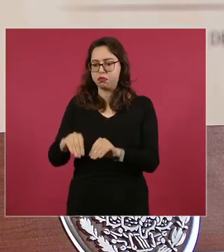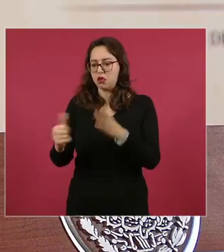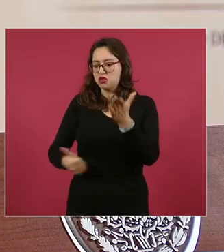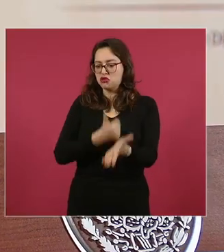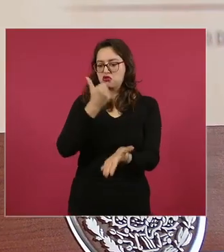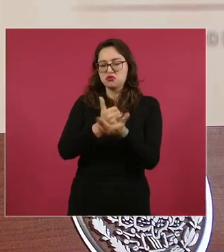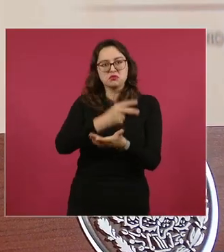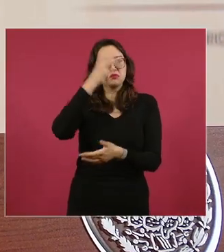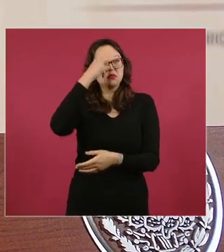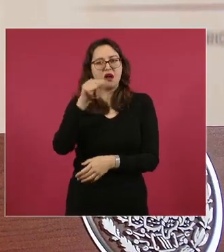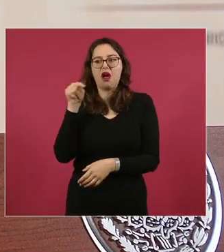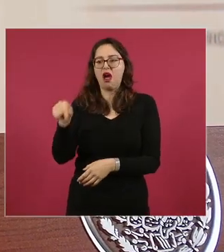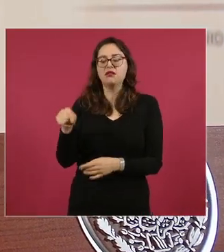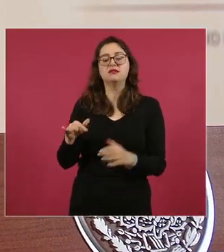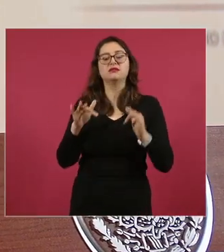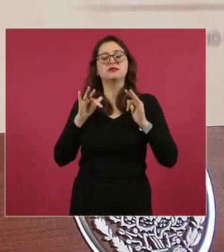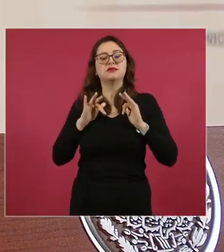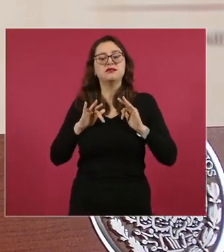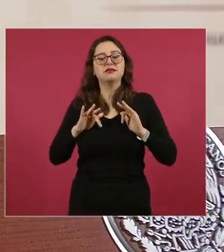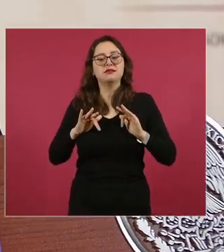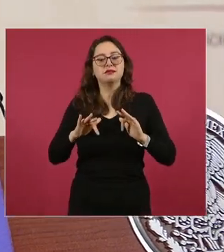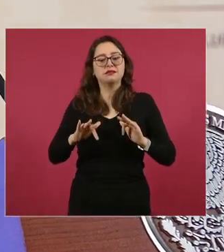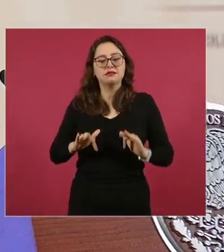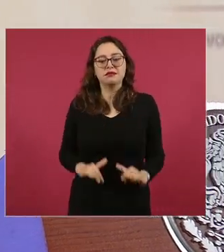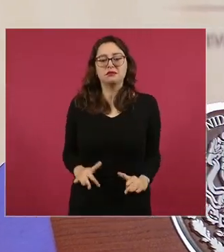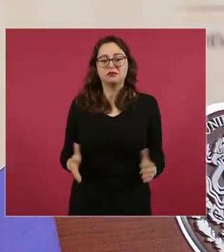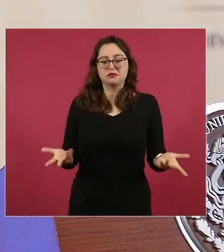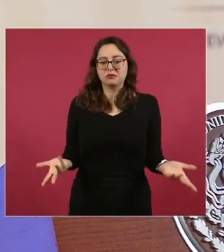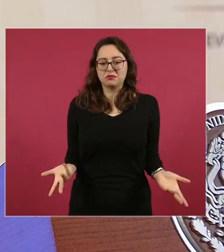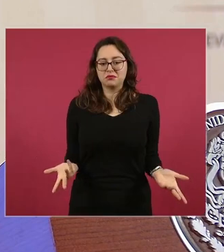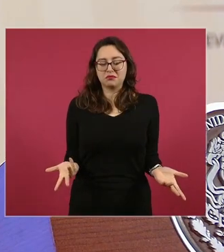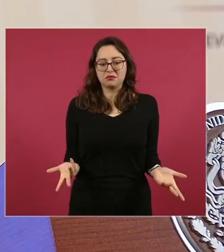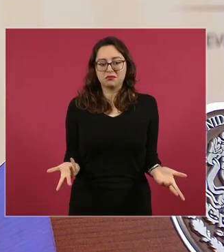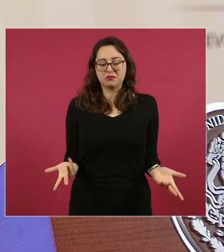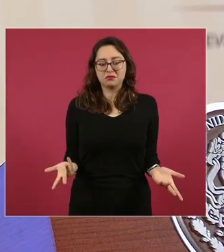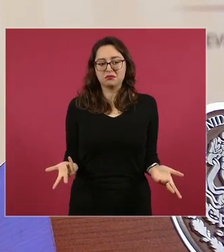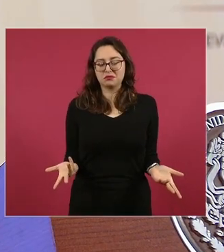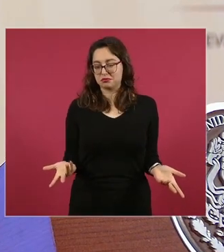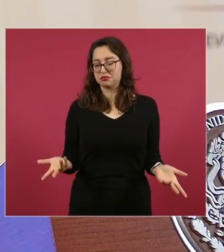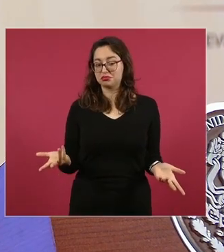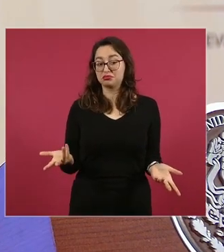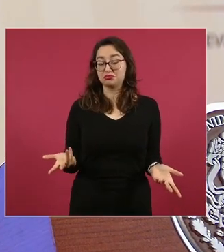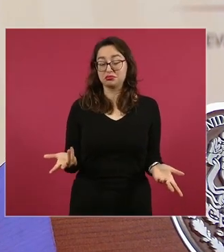Porque esa es una de las ciudades, bueno, sin duda,